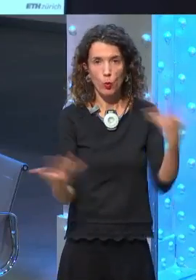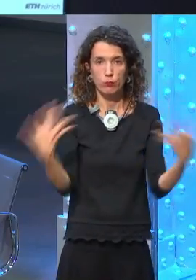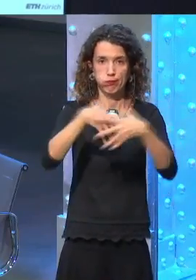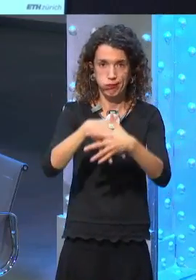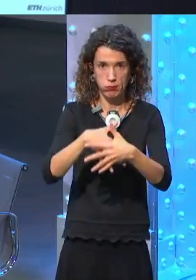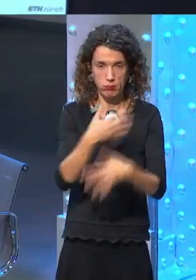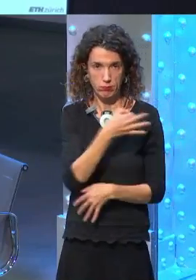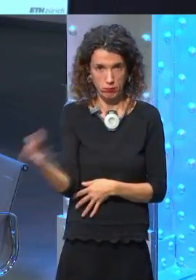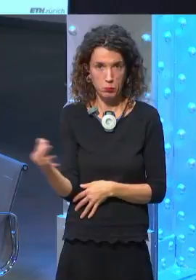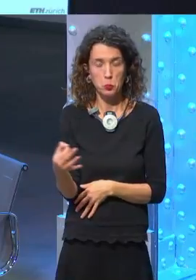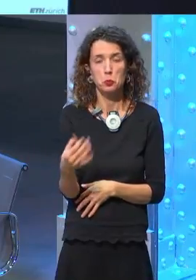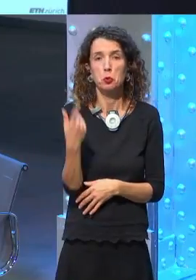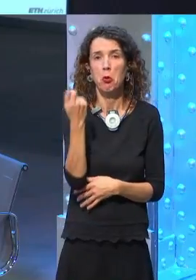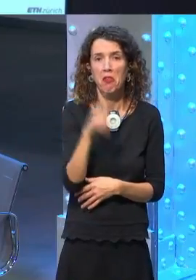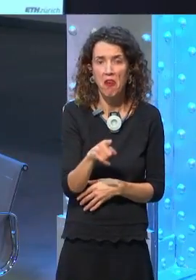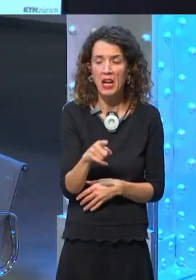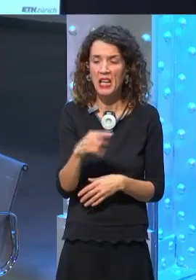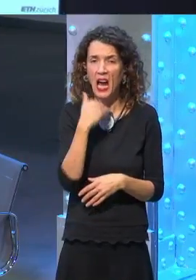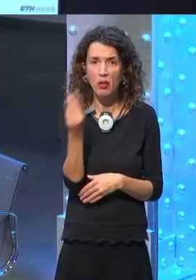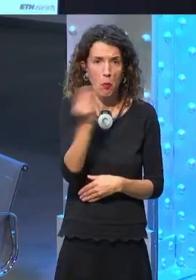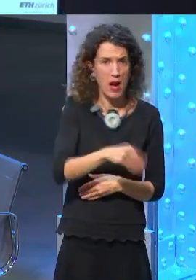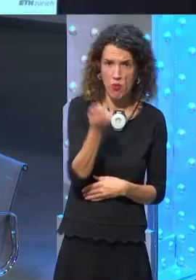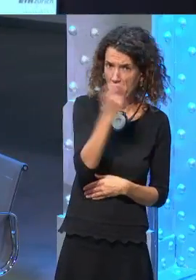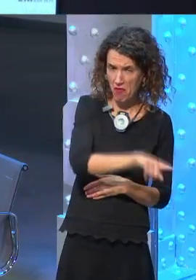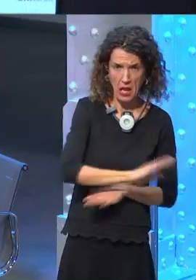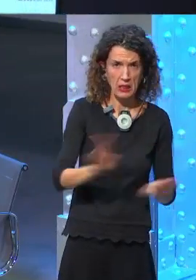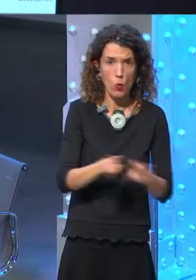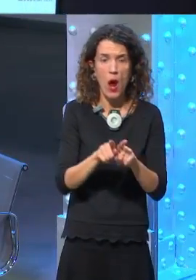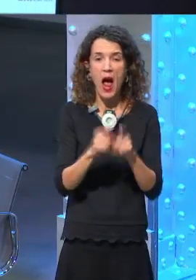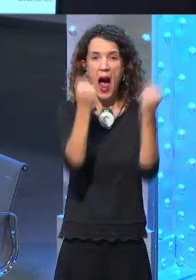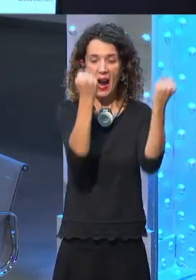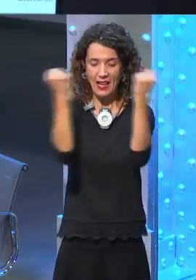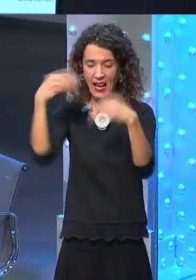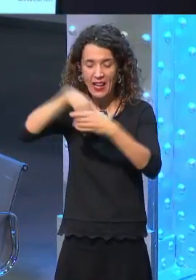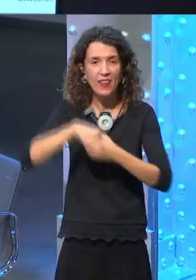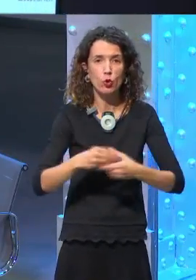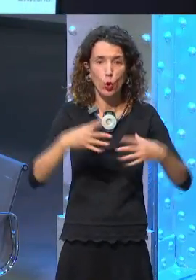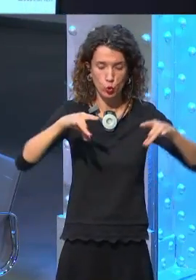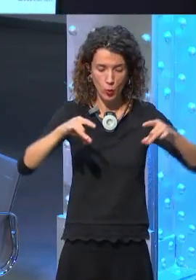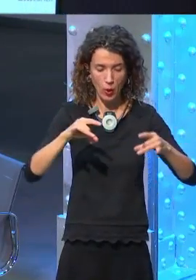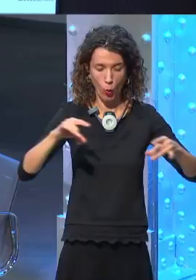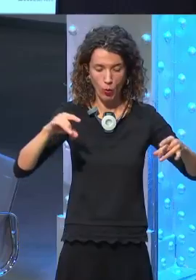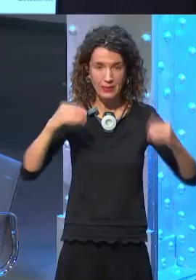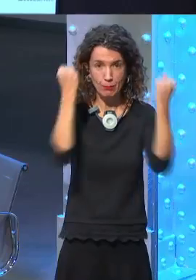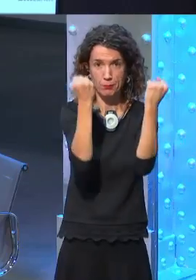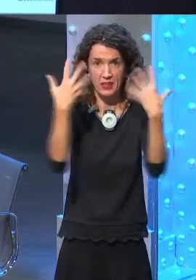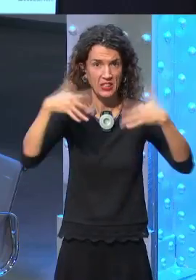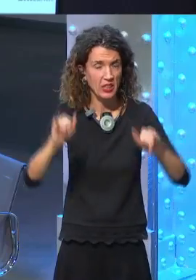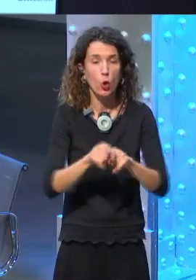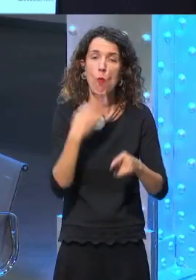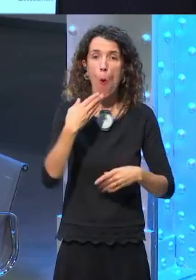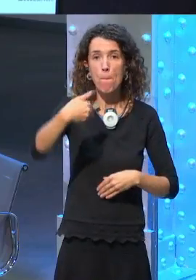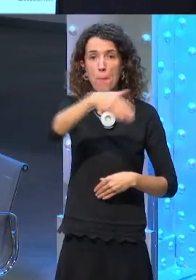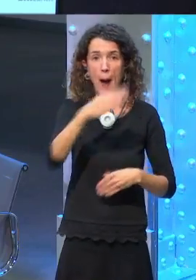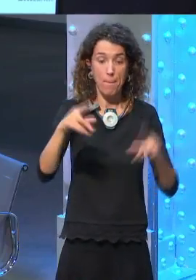autosustentados. No se necesitaban soportes adicionales ni ningún tipo de anclaje en el suelo. Es como una especie de hoja de papel